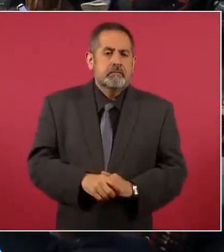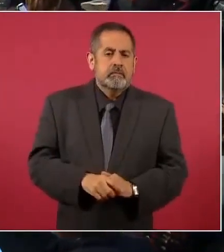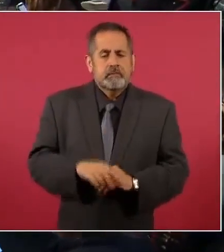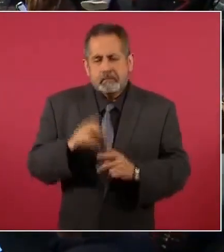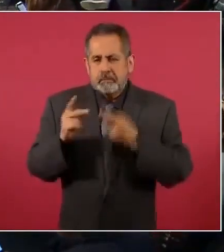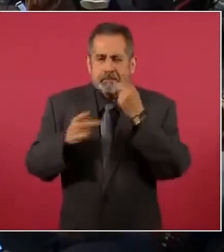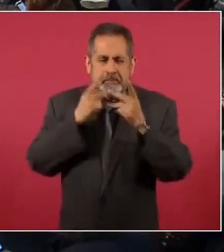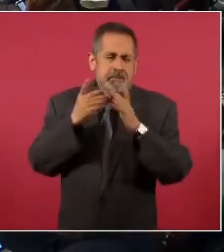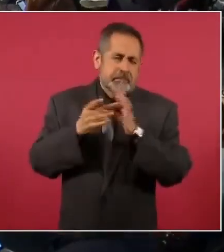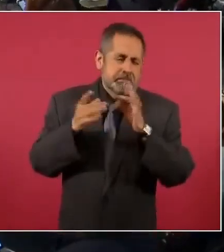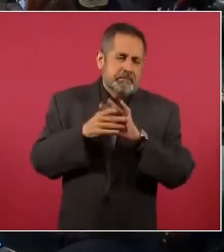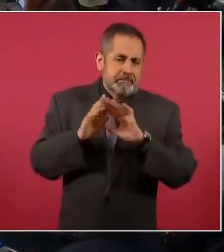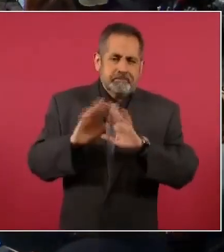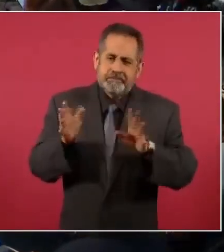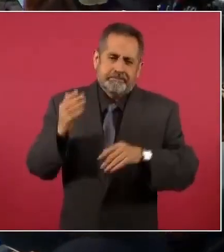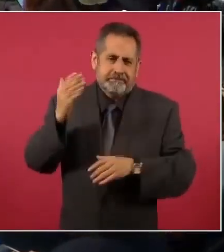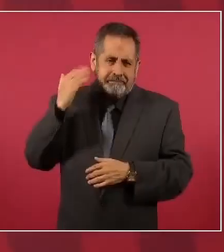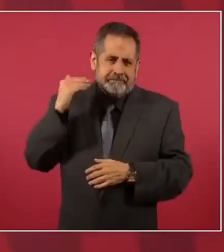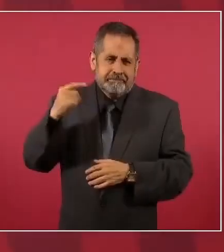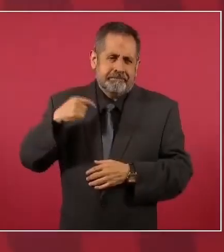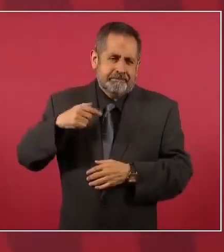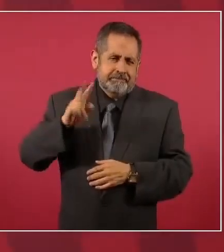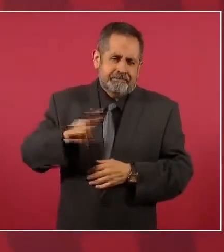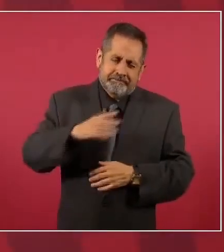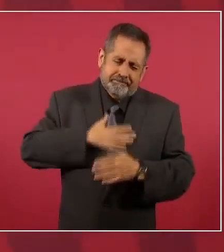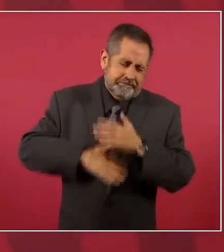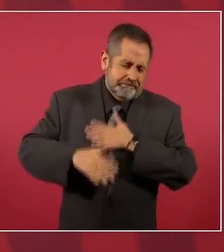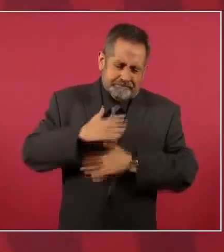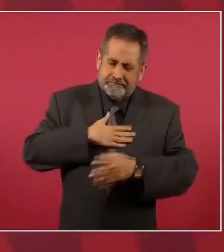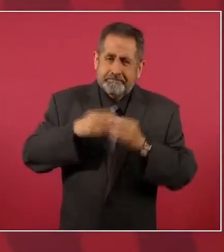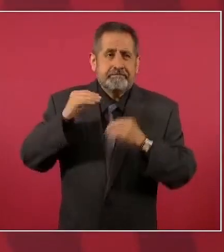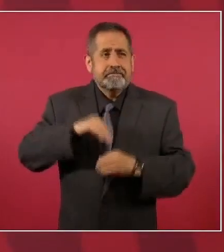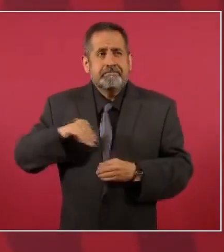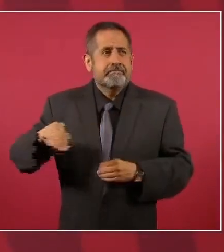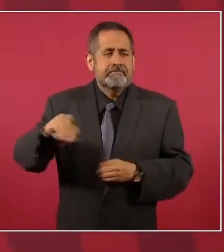hablar mucho, porque viene uno muy cansado, ¿no?